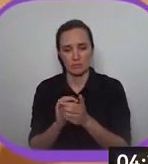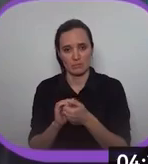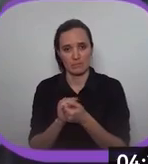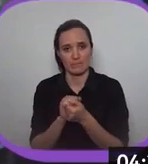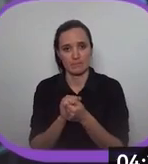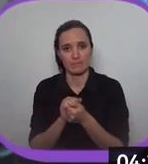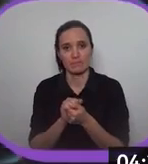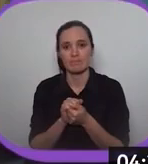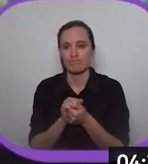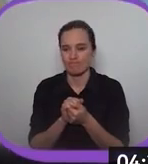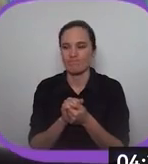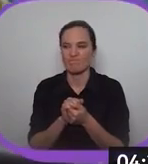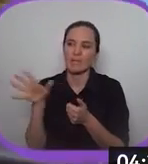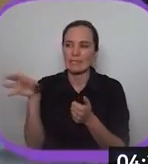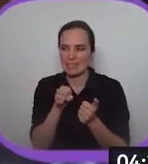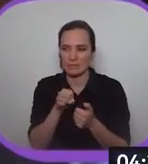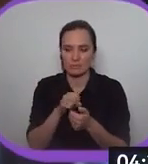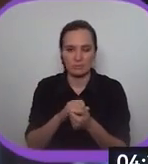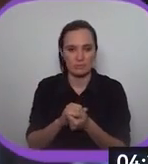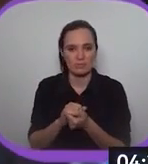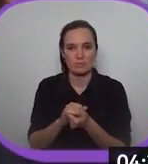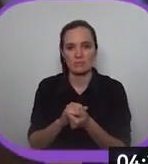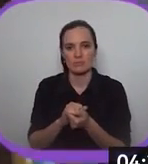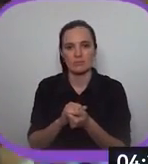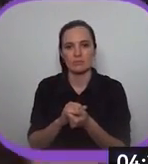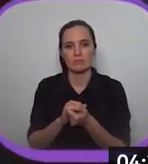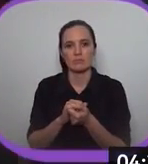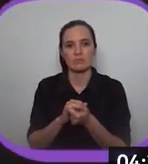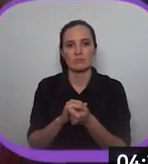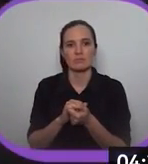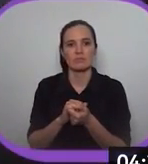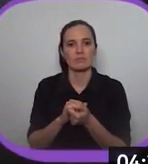nosotros. Hatch, trae a los prisioneros.